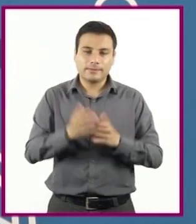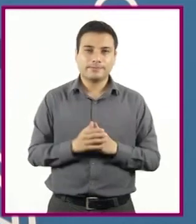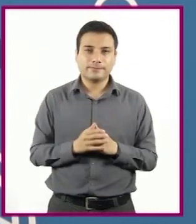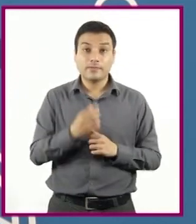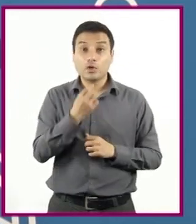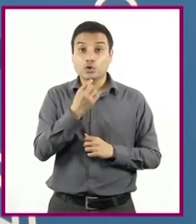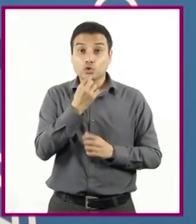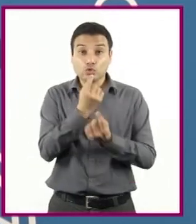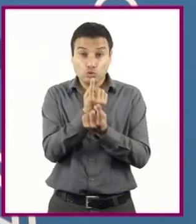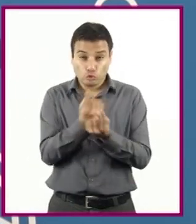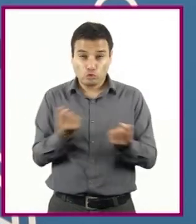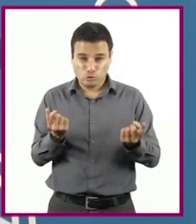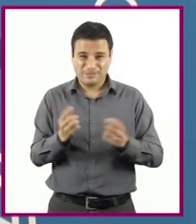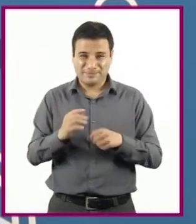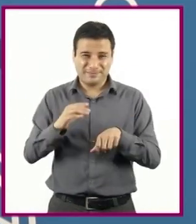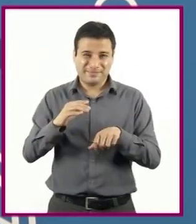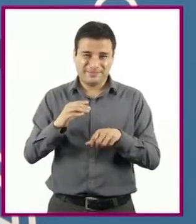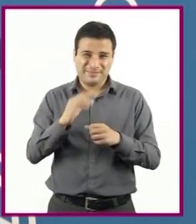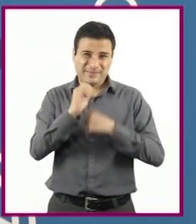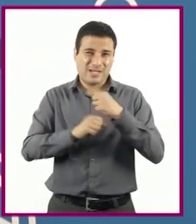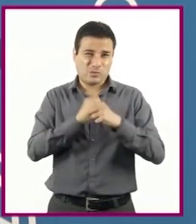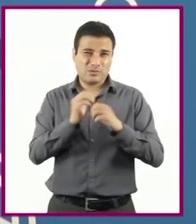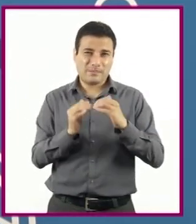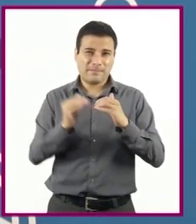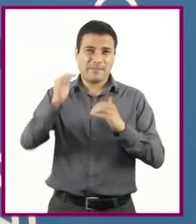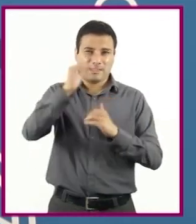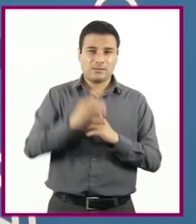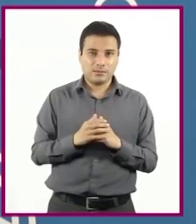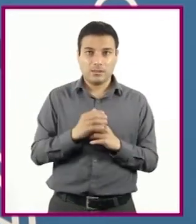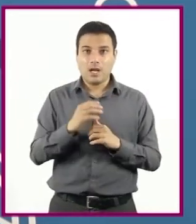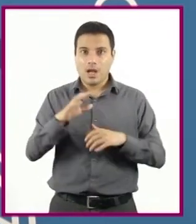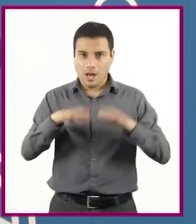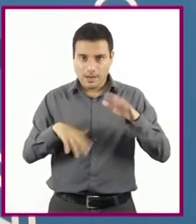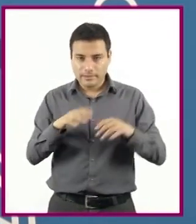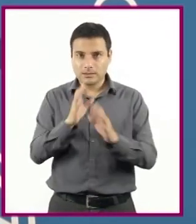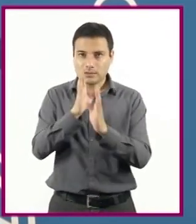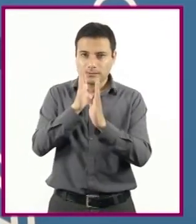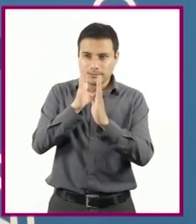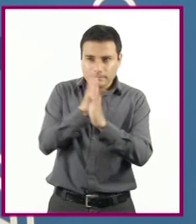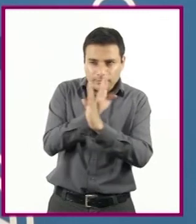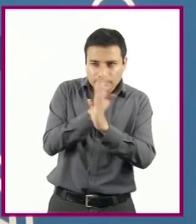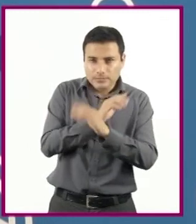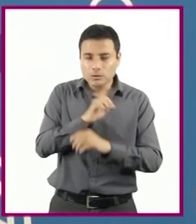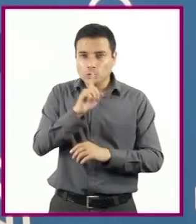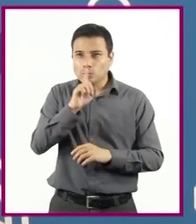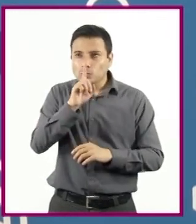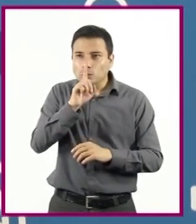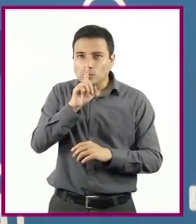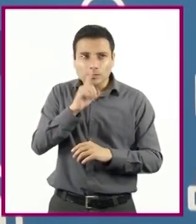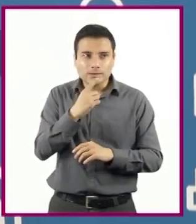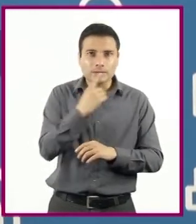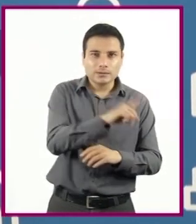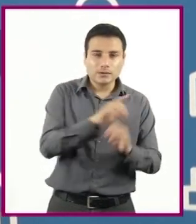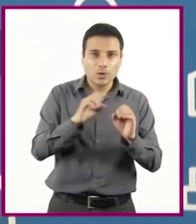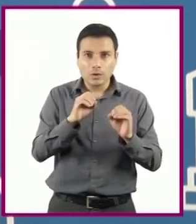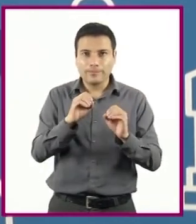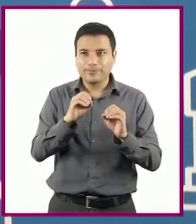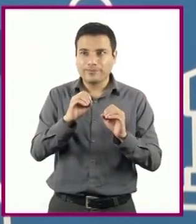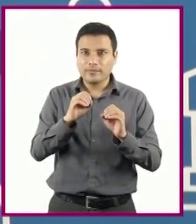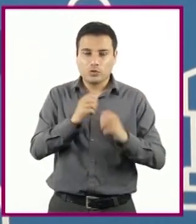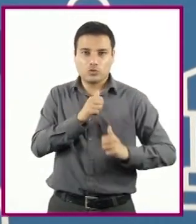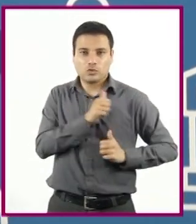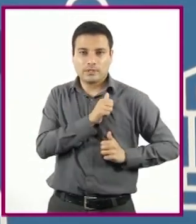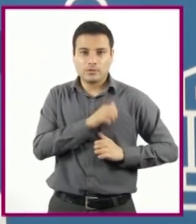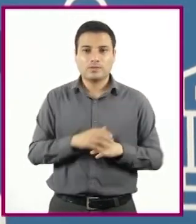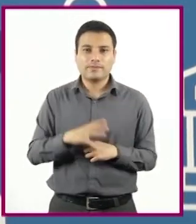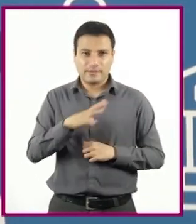más grandes fungieron de mensajeros, espías e incluso como soldados. Se erigieron batallones como la Compañía de